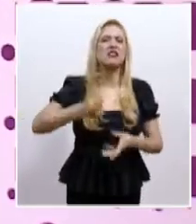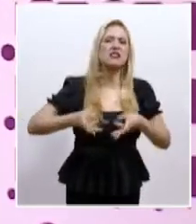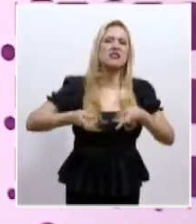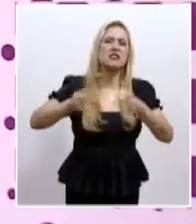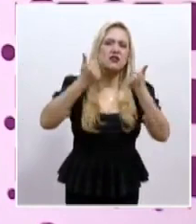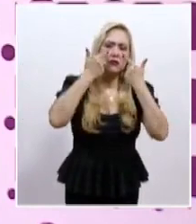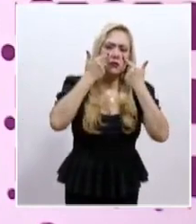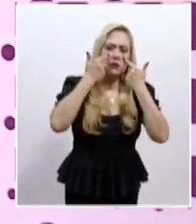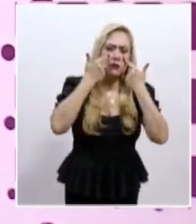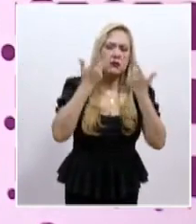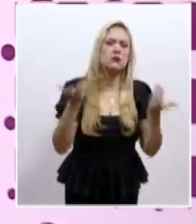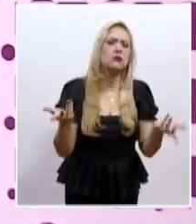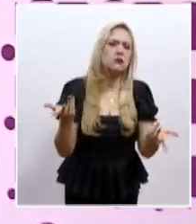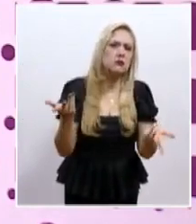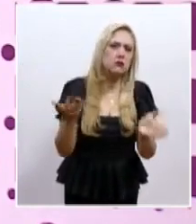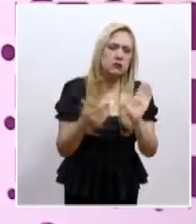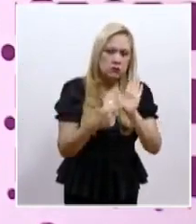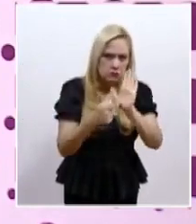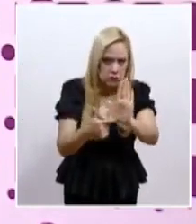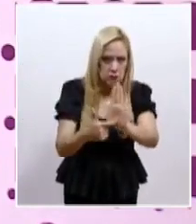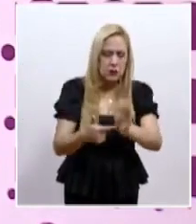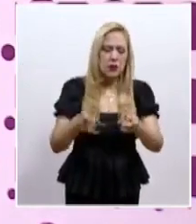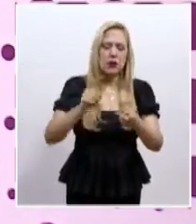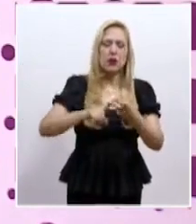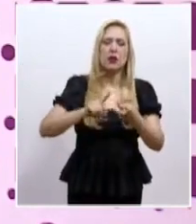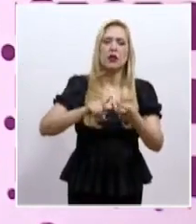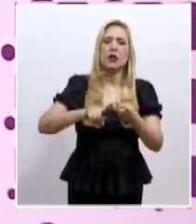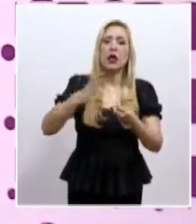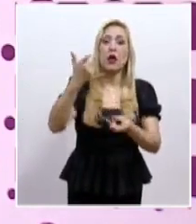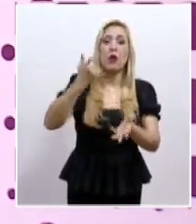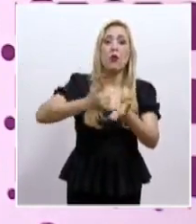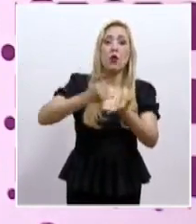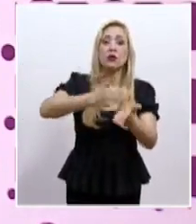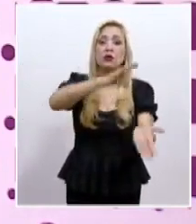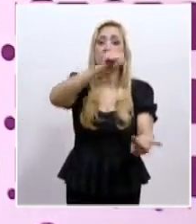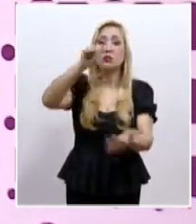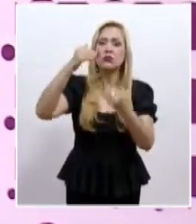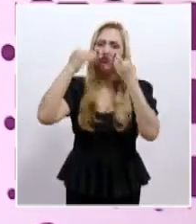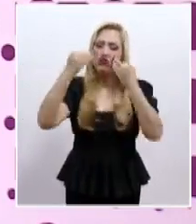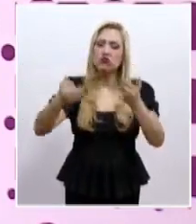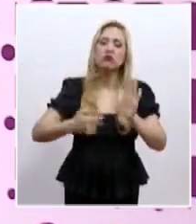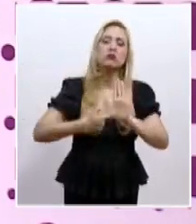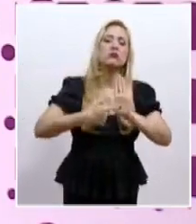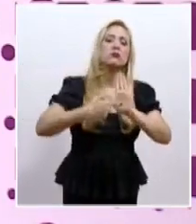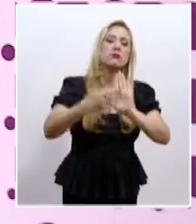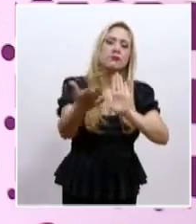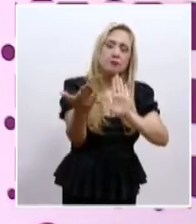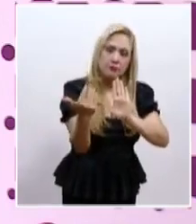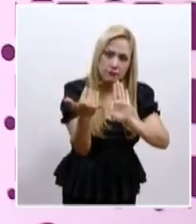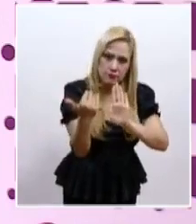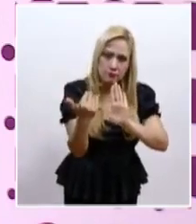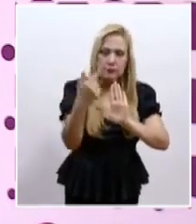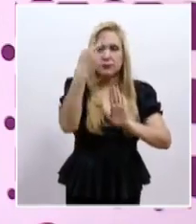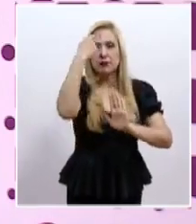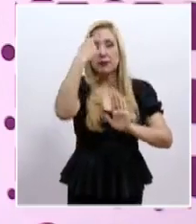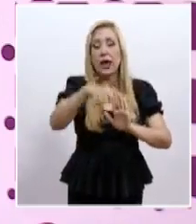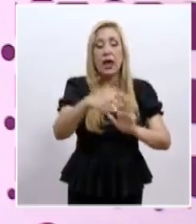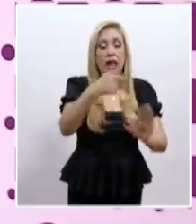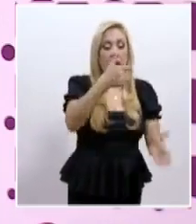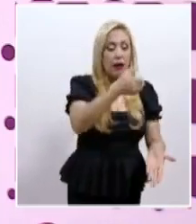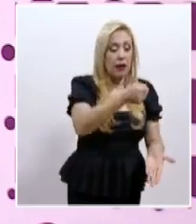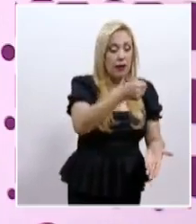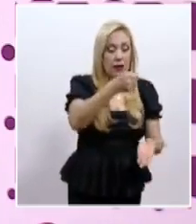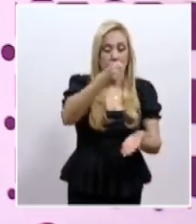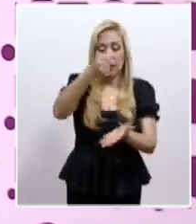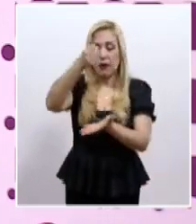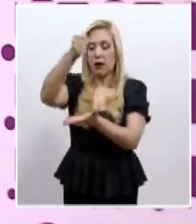recaudación de los impuestos de una manera transparente para, eh, para poner recursos hacia estas